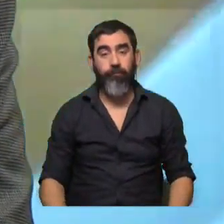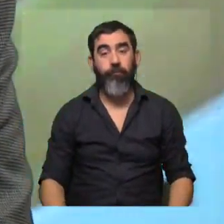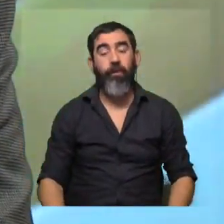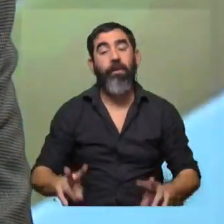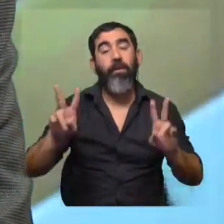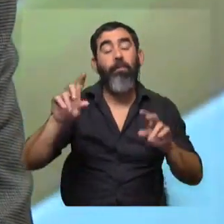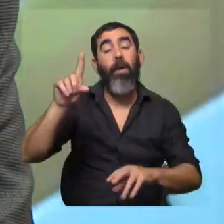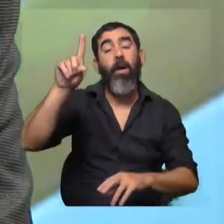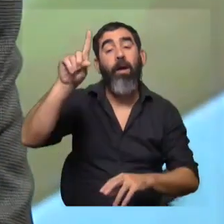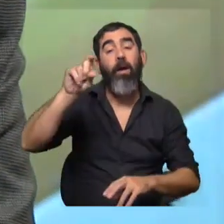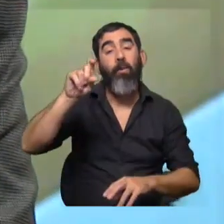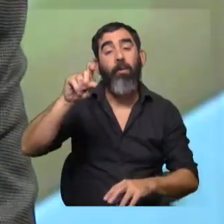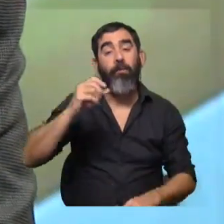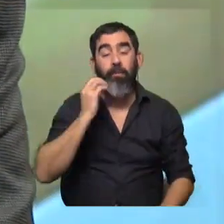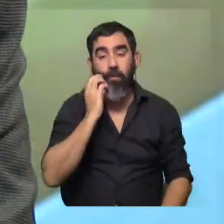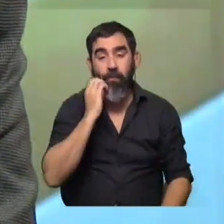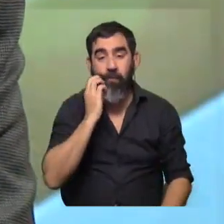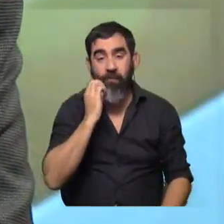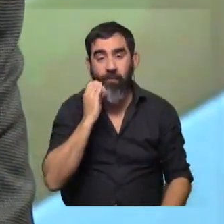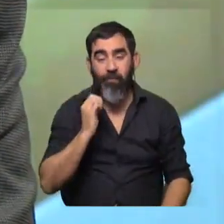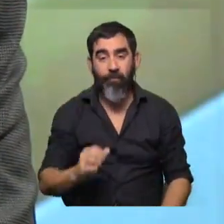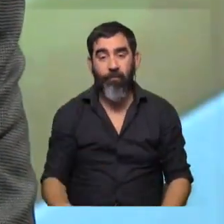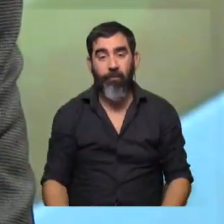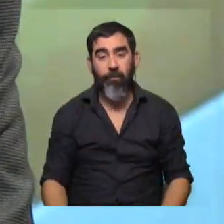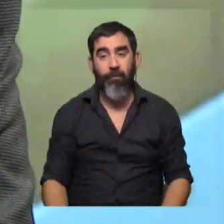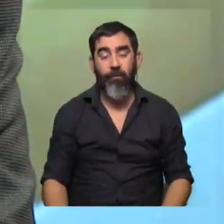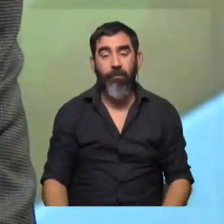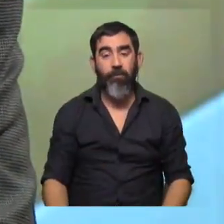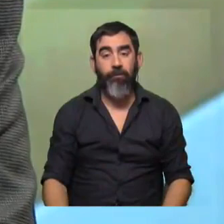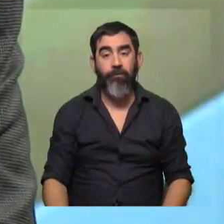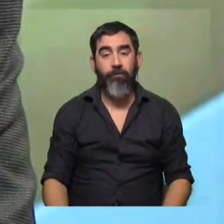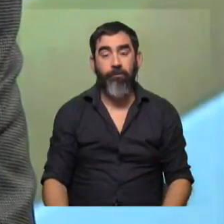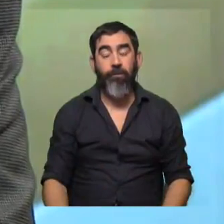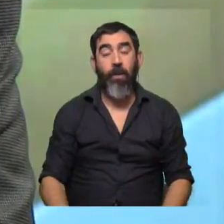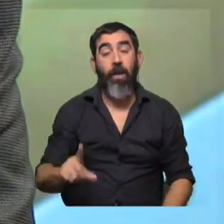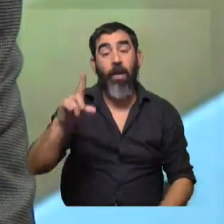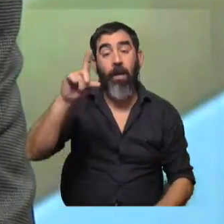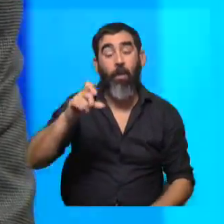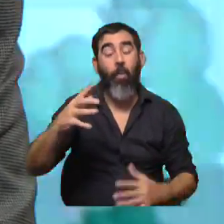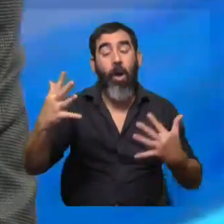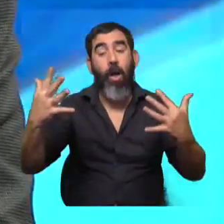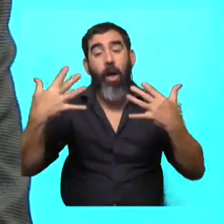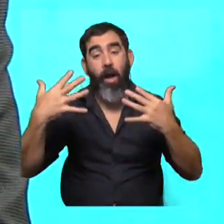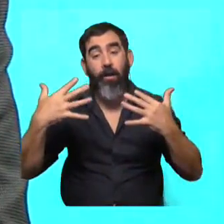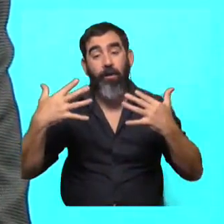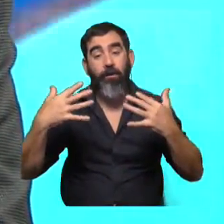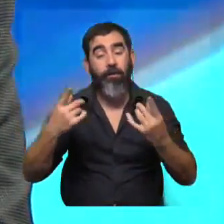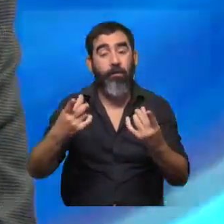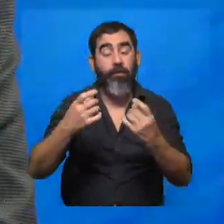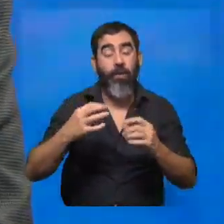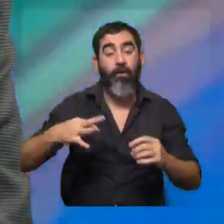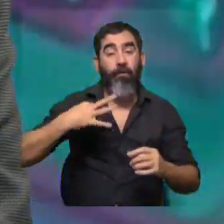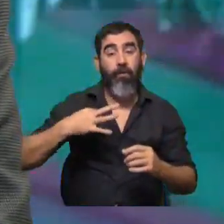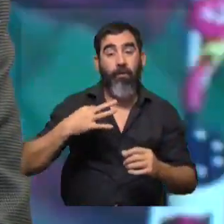agua, y entraríamos en una discusión más filosófica. ¿El agua y el aire, elementos esenciales para la vida,